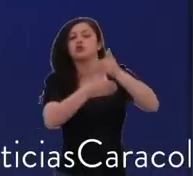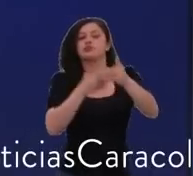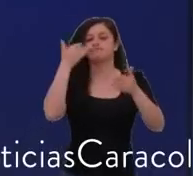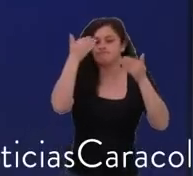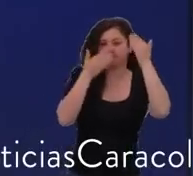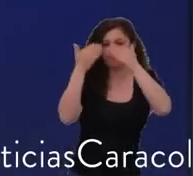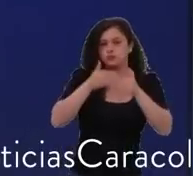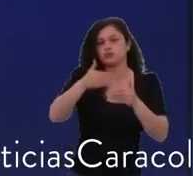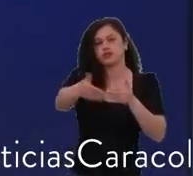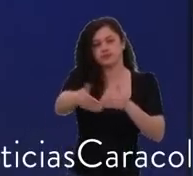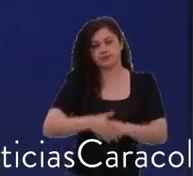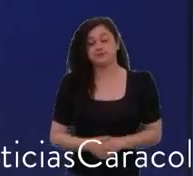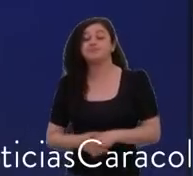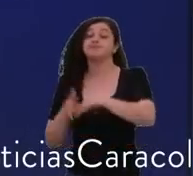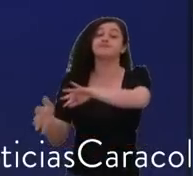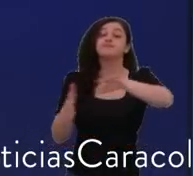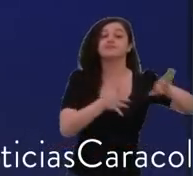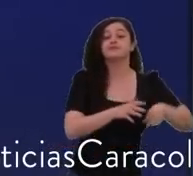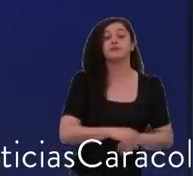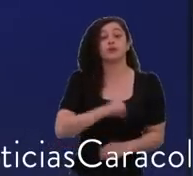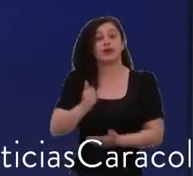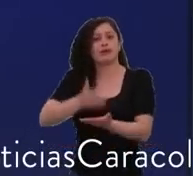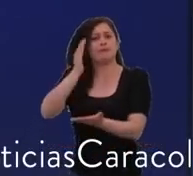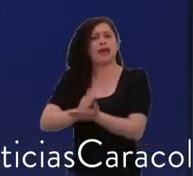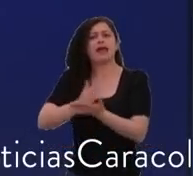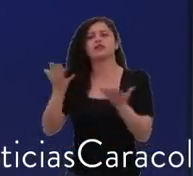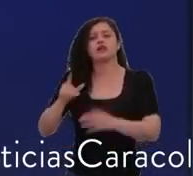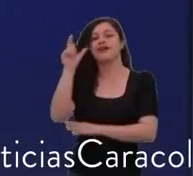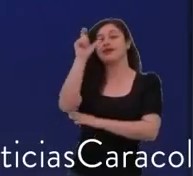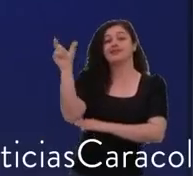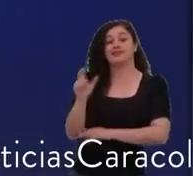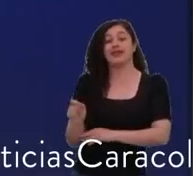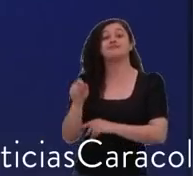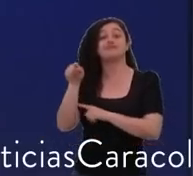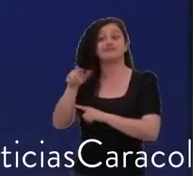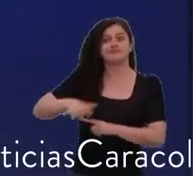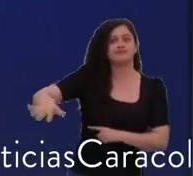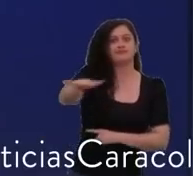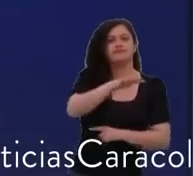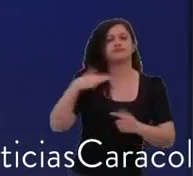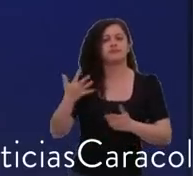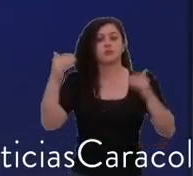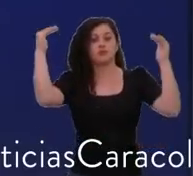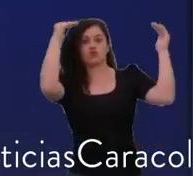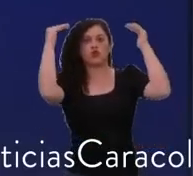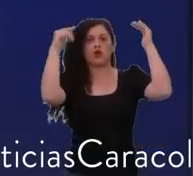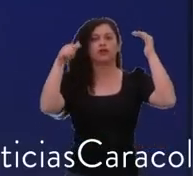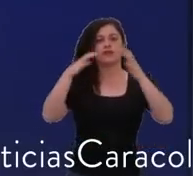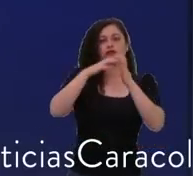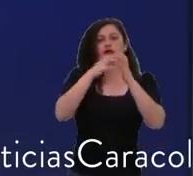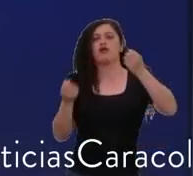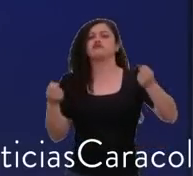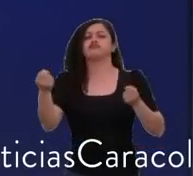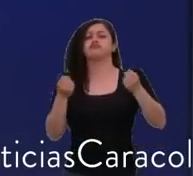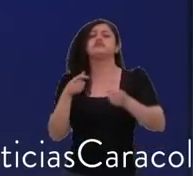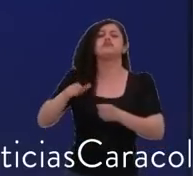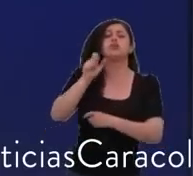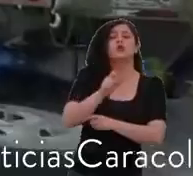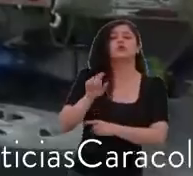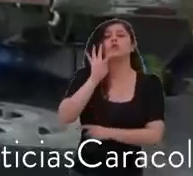También un accidente en el Cesar entre una ambulancia y un camión dejó a 4 personas fallecidas, entre ellas una menor de 4 años de edad.